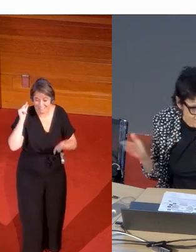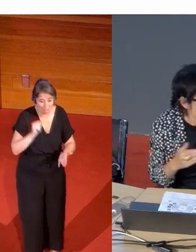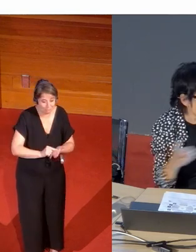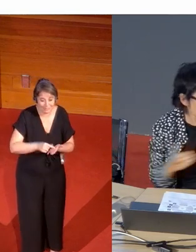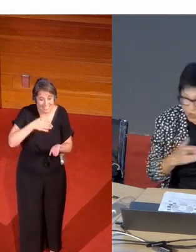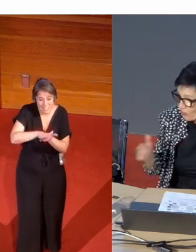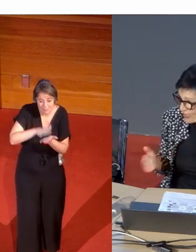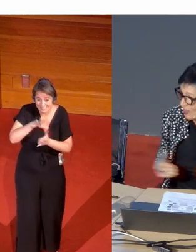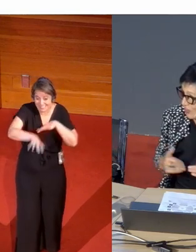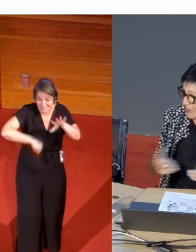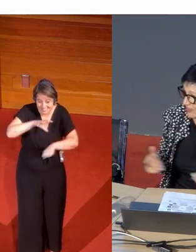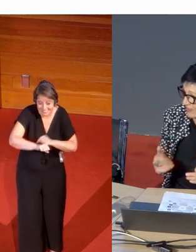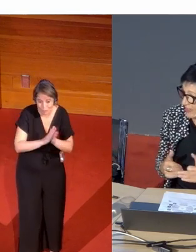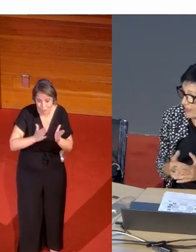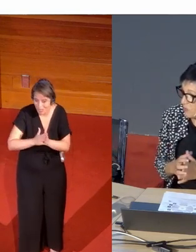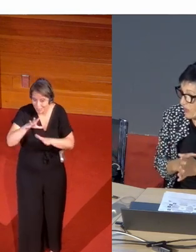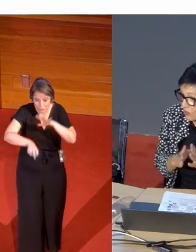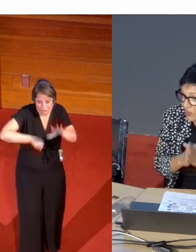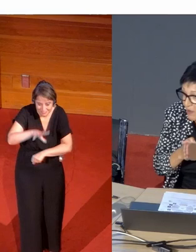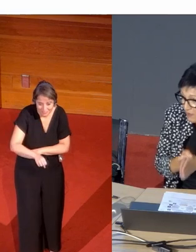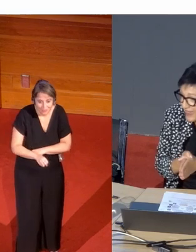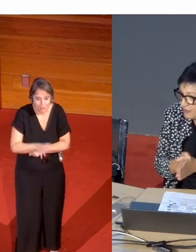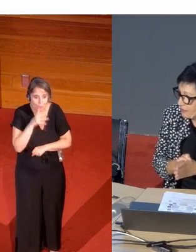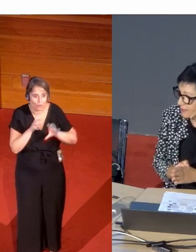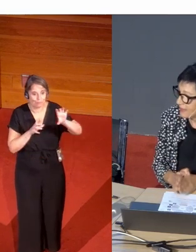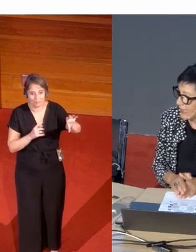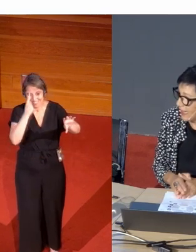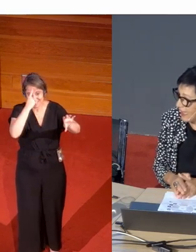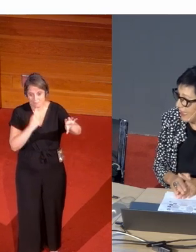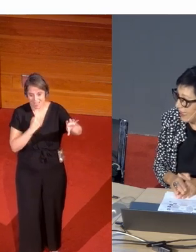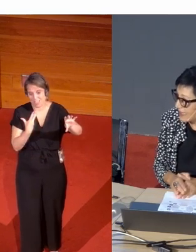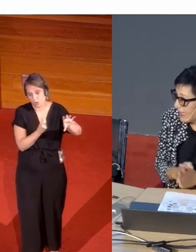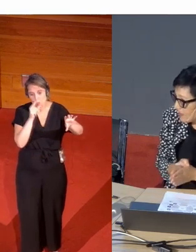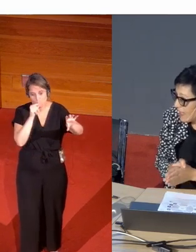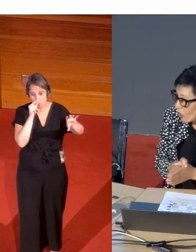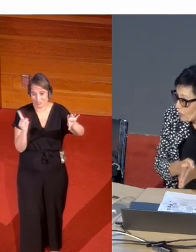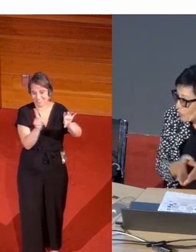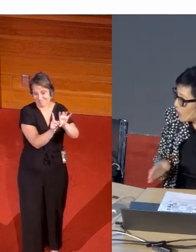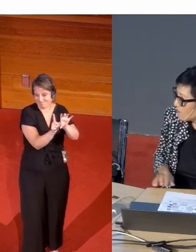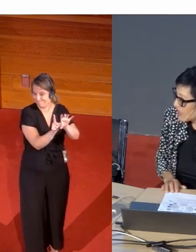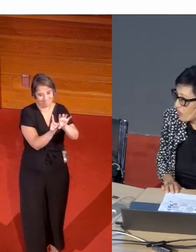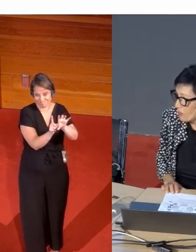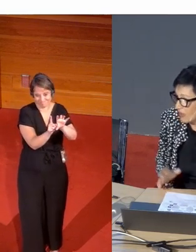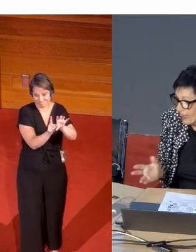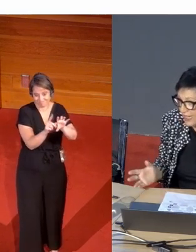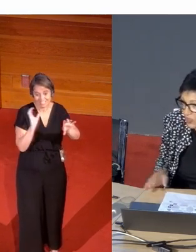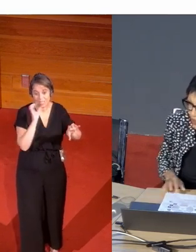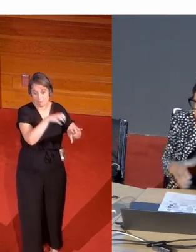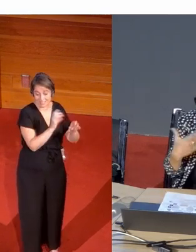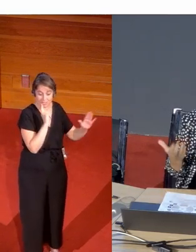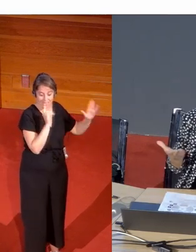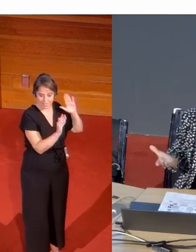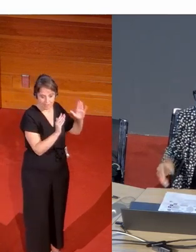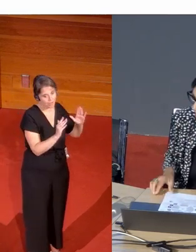que recogieran todos esos folletos porque claro no quedaba bien que se la viera con un Invasor porque en